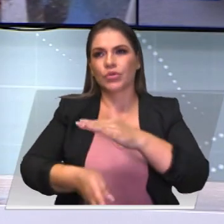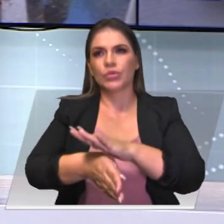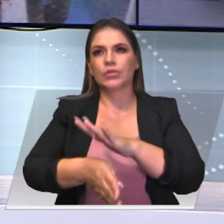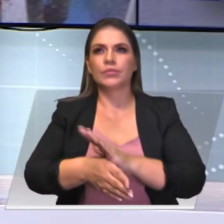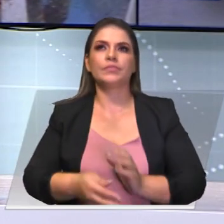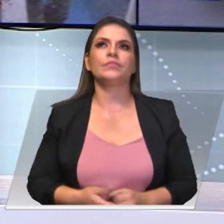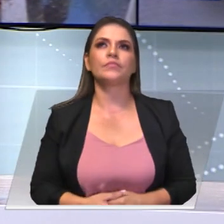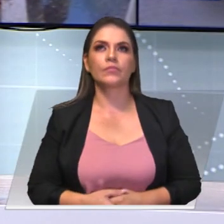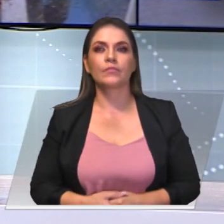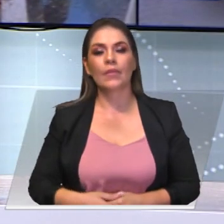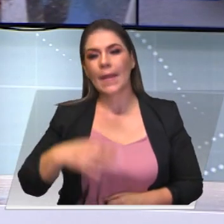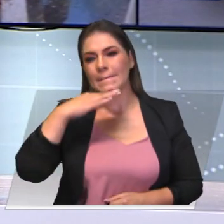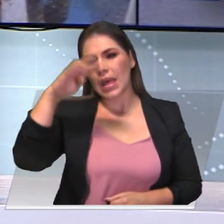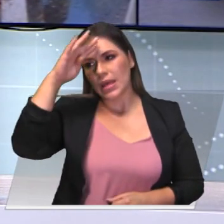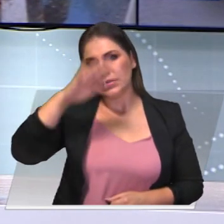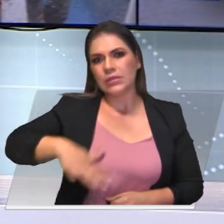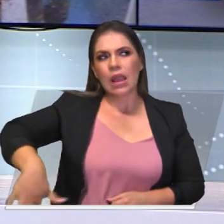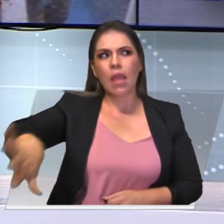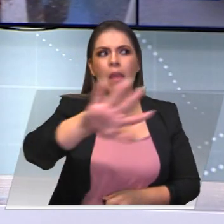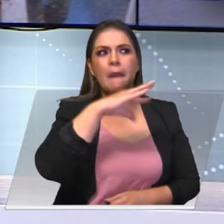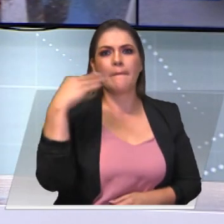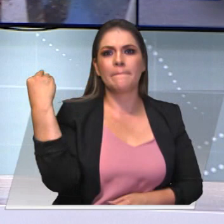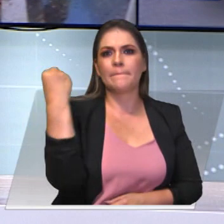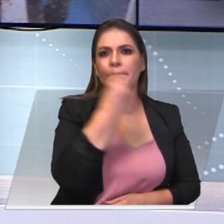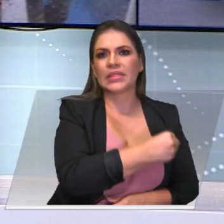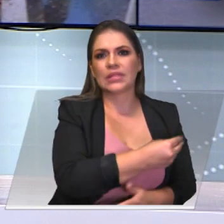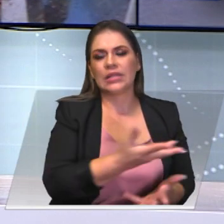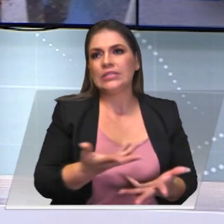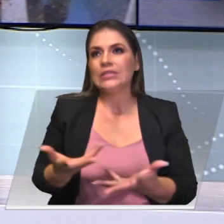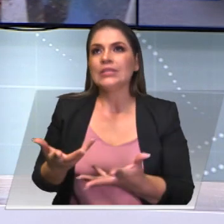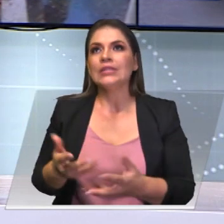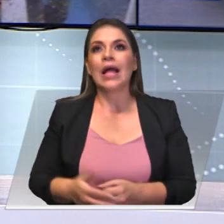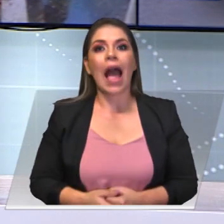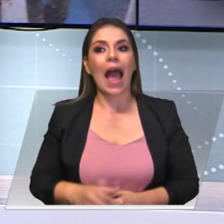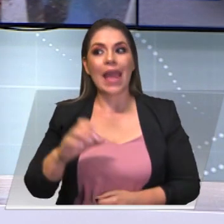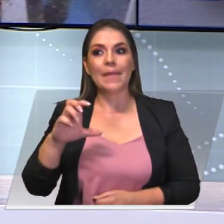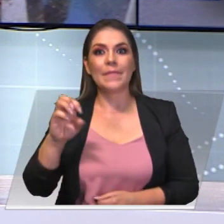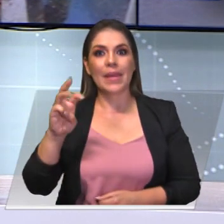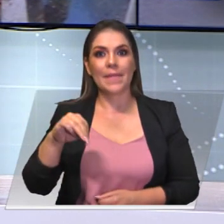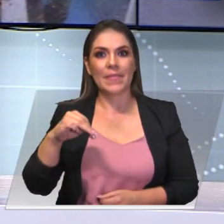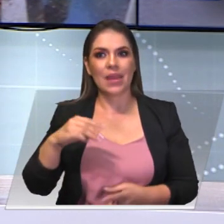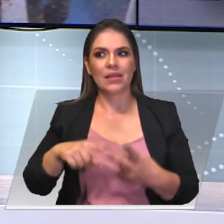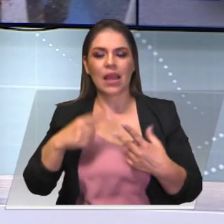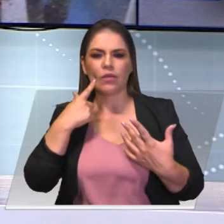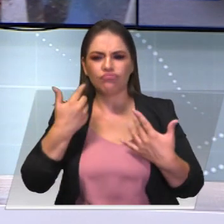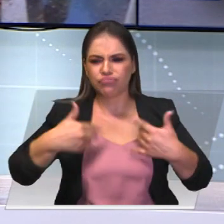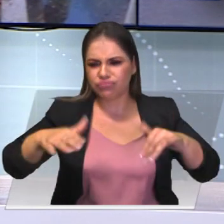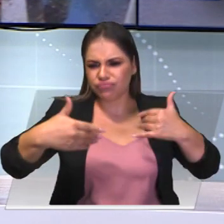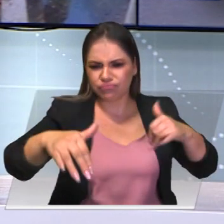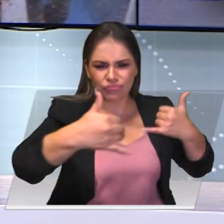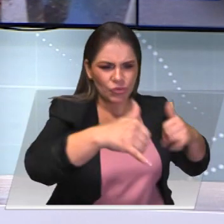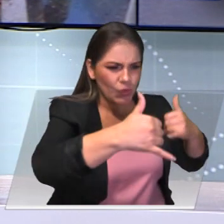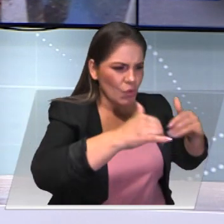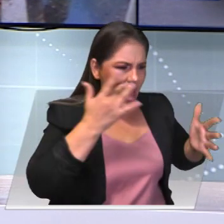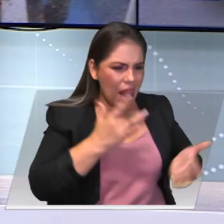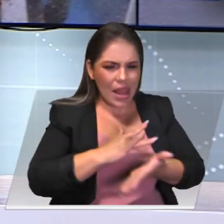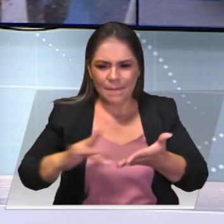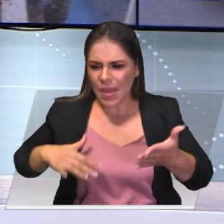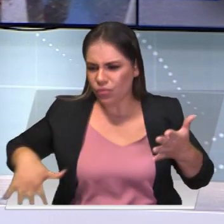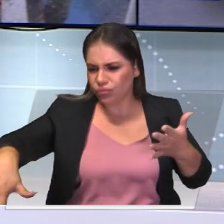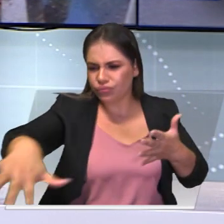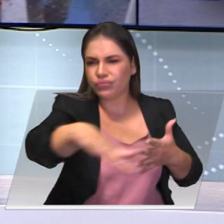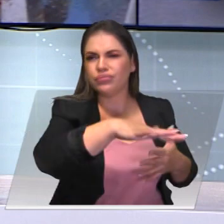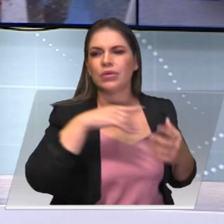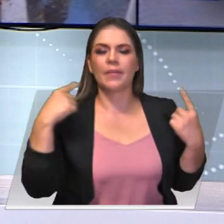La soledad de Medellín durante este puente festivo fue aprovechada por empresas varias para realizar una jornada masiva de limpieza en